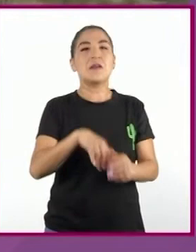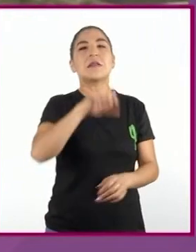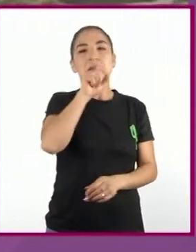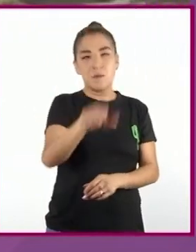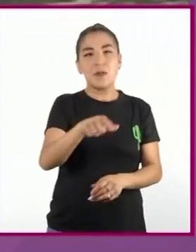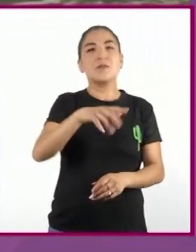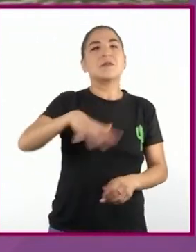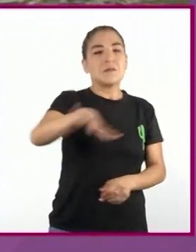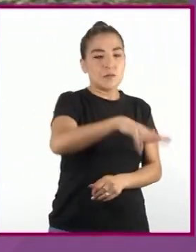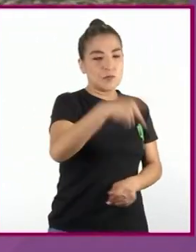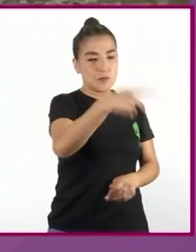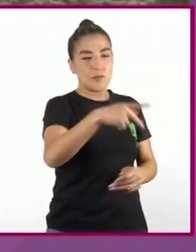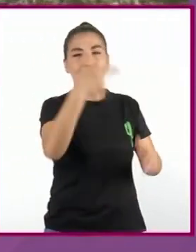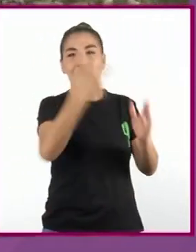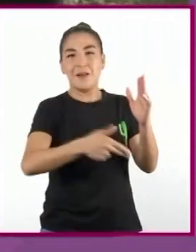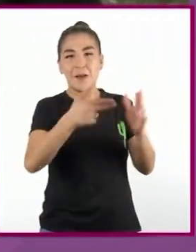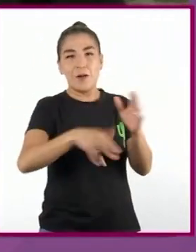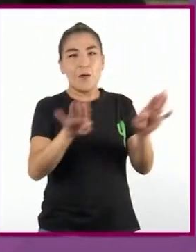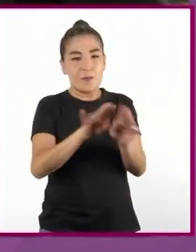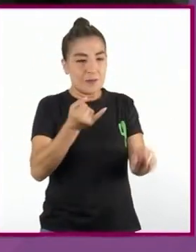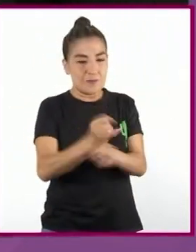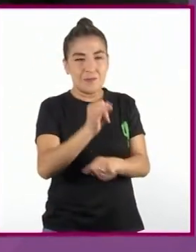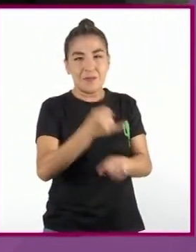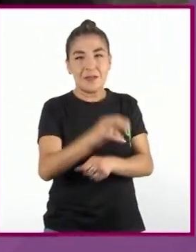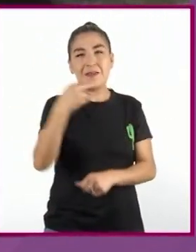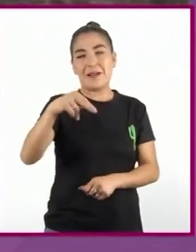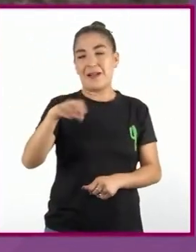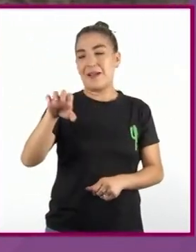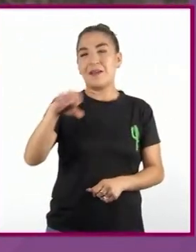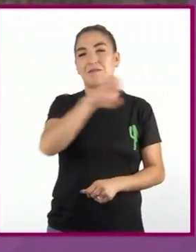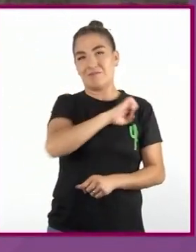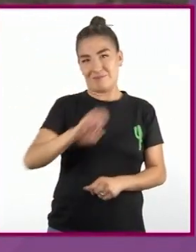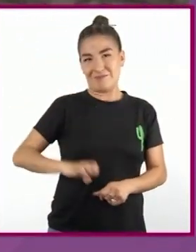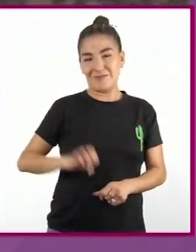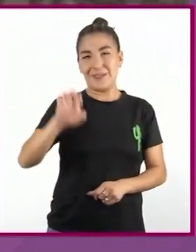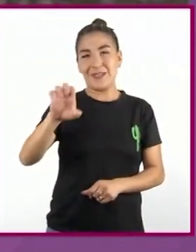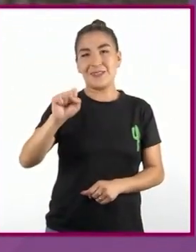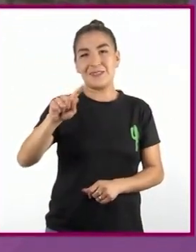de talleres que hemos denominado talleres estatales.